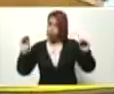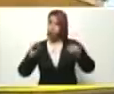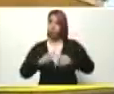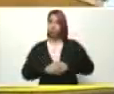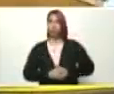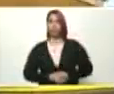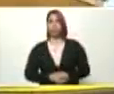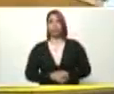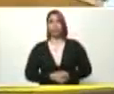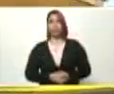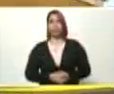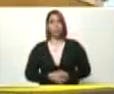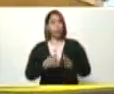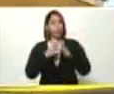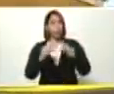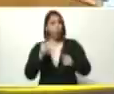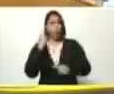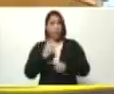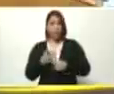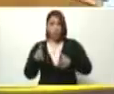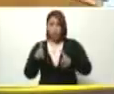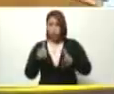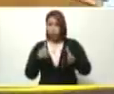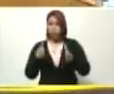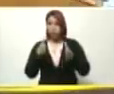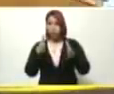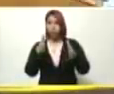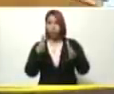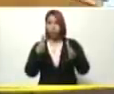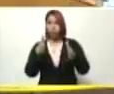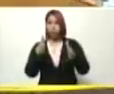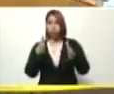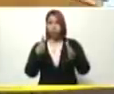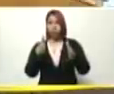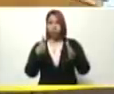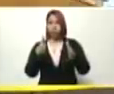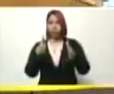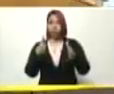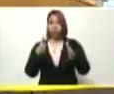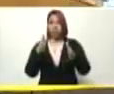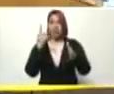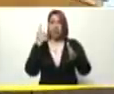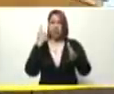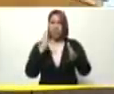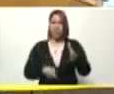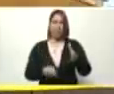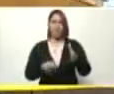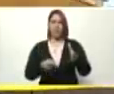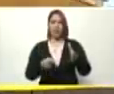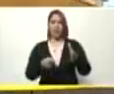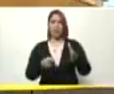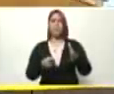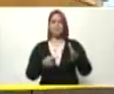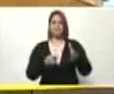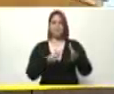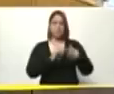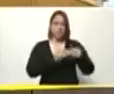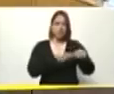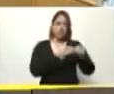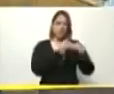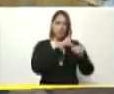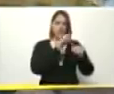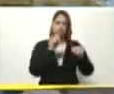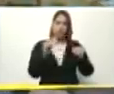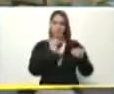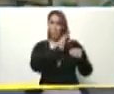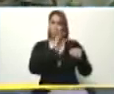oficial, todo debería conducirnos a pasar de la etapa de recuperación del 100%,